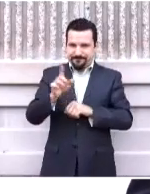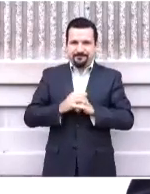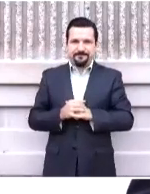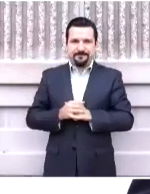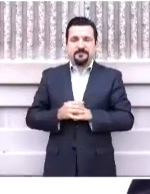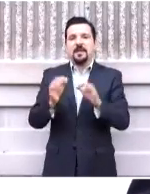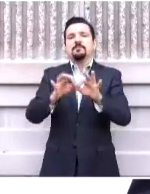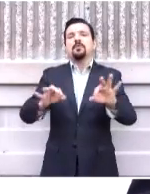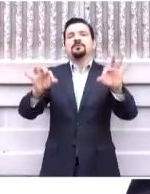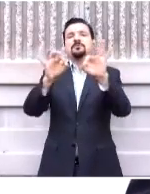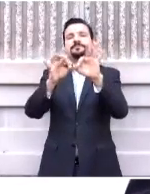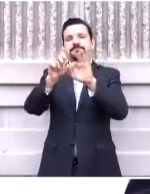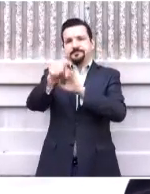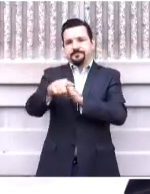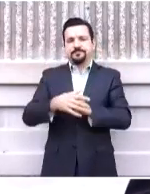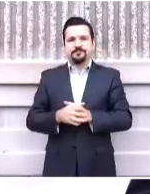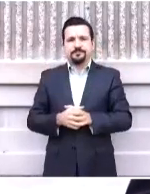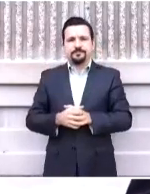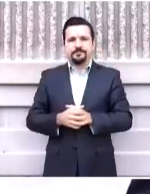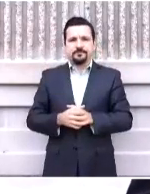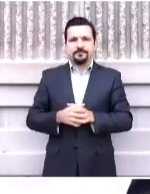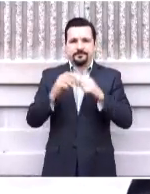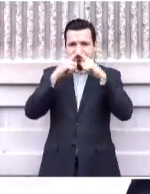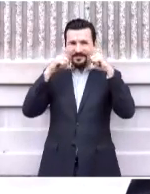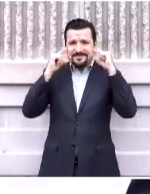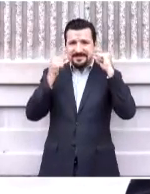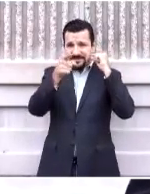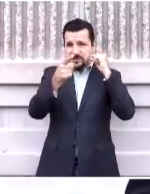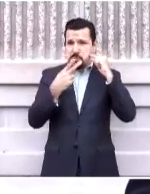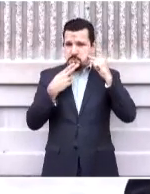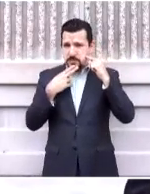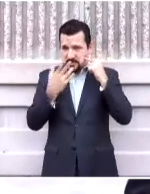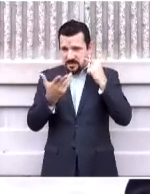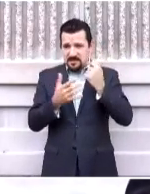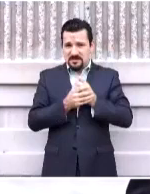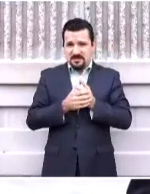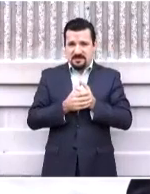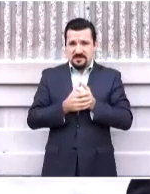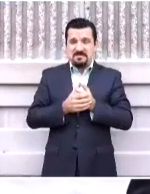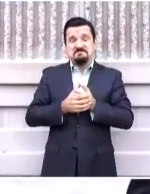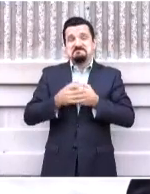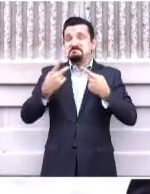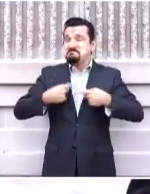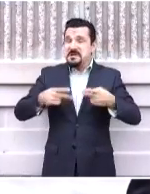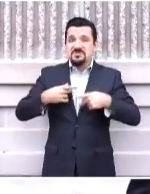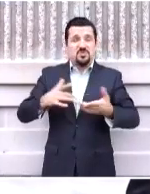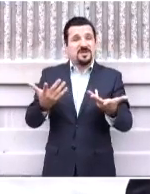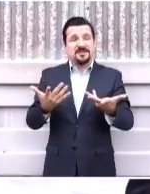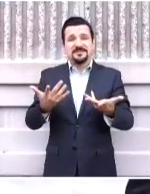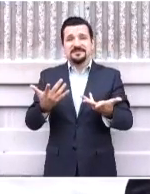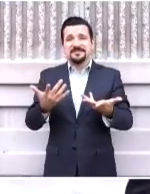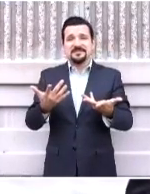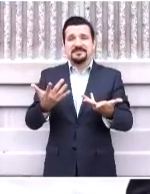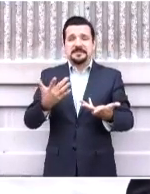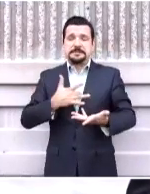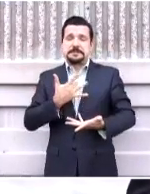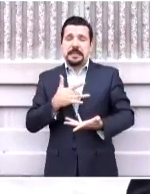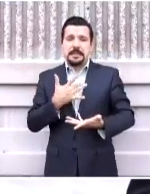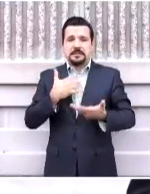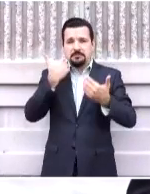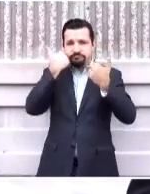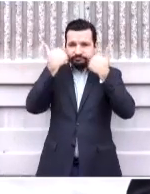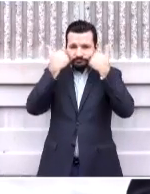muy importante, ¿no?, que estos cubrebocas lo usen principalmente las personas que son